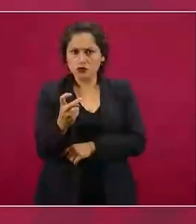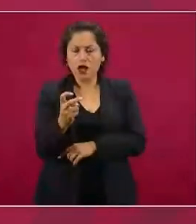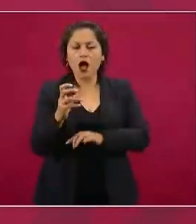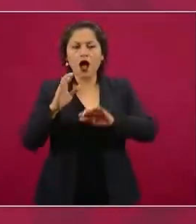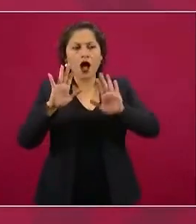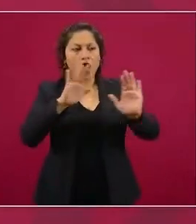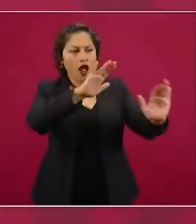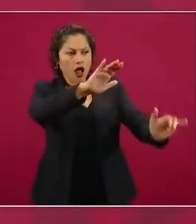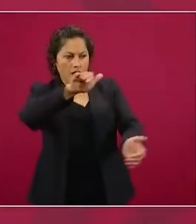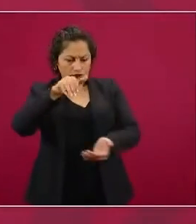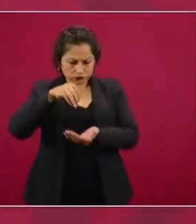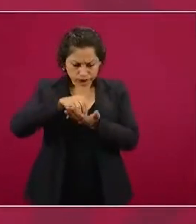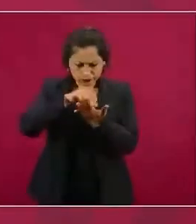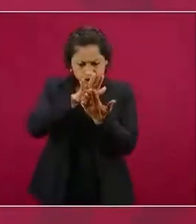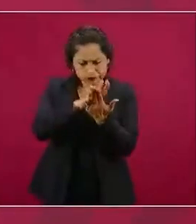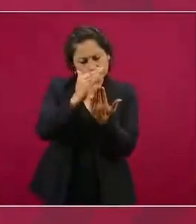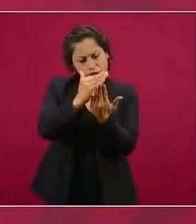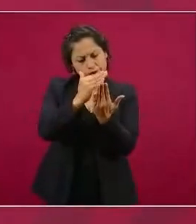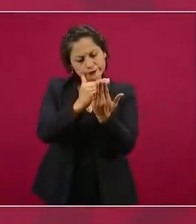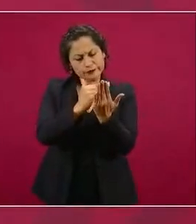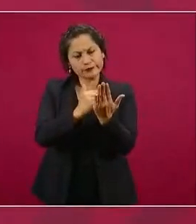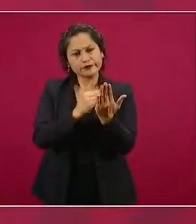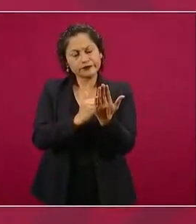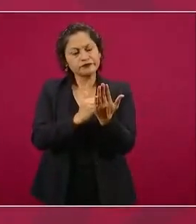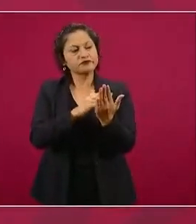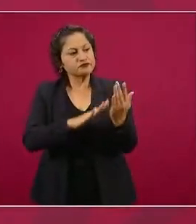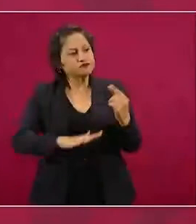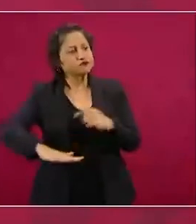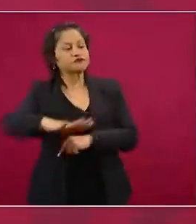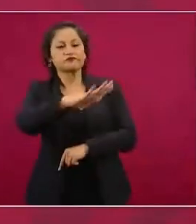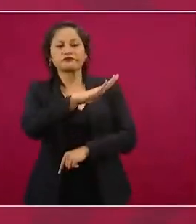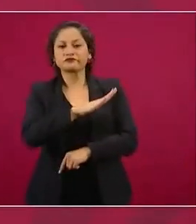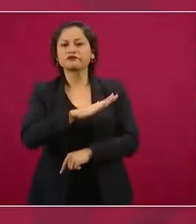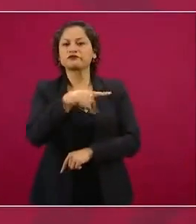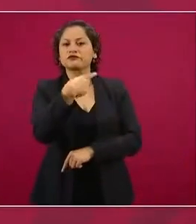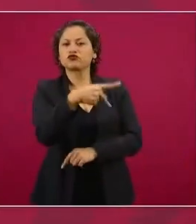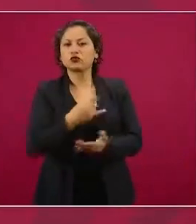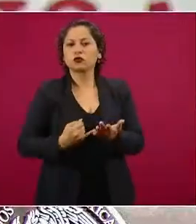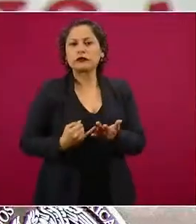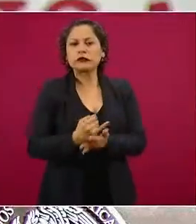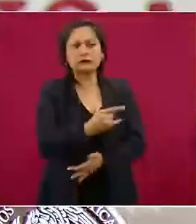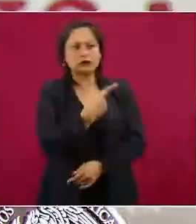del todo, con la muestra. Es como cuando